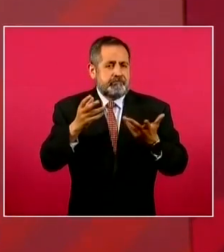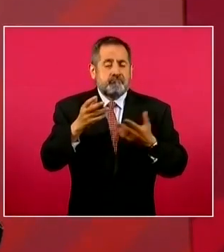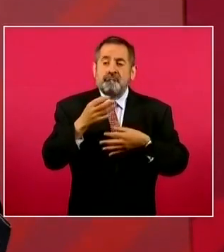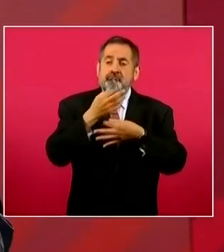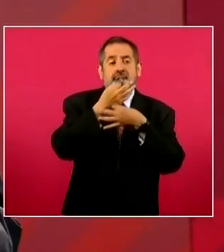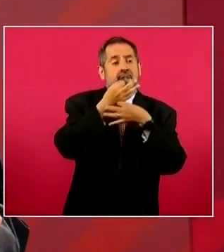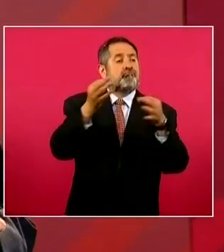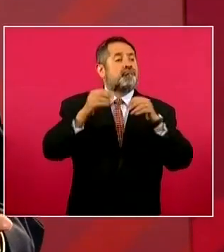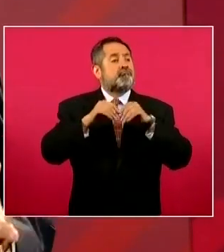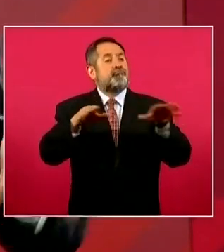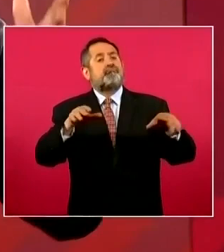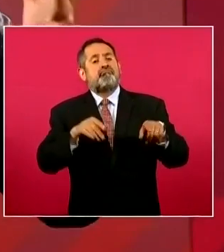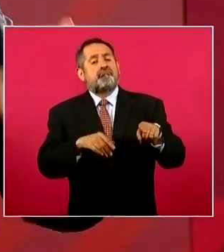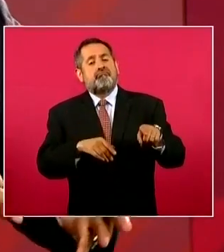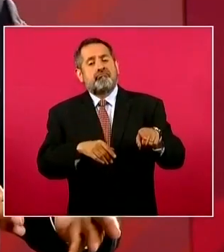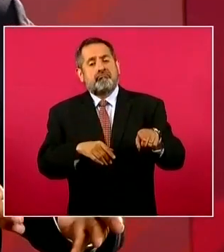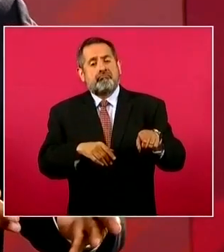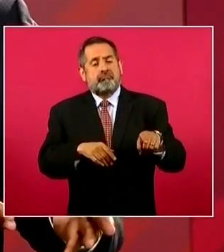decir